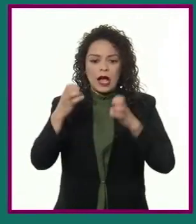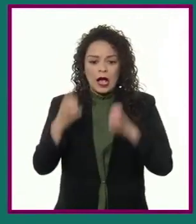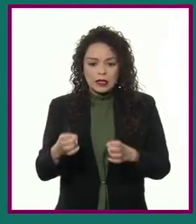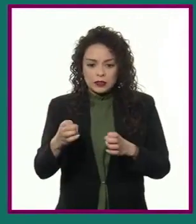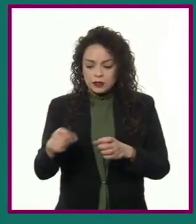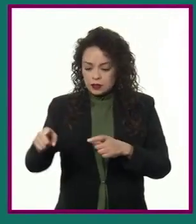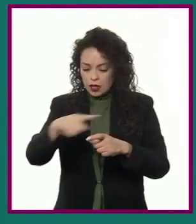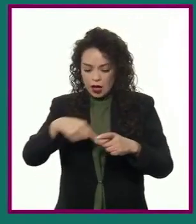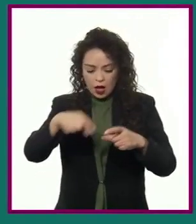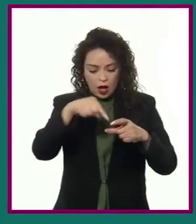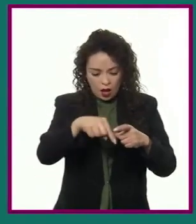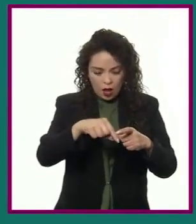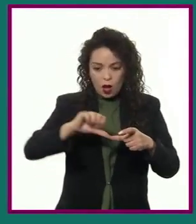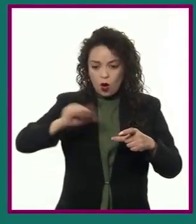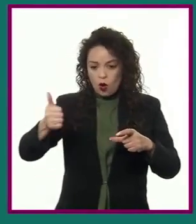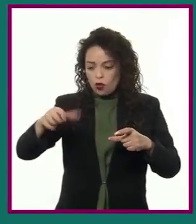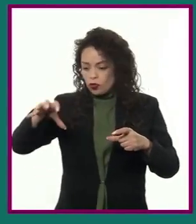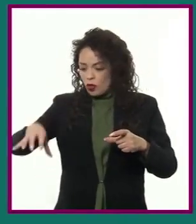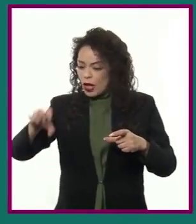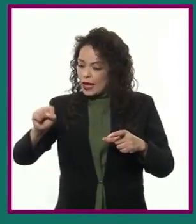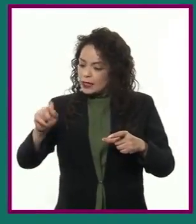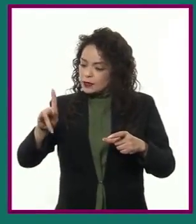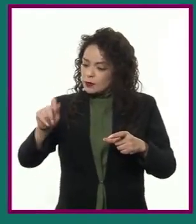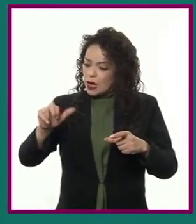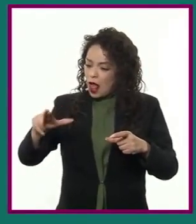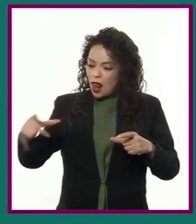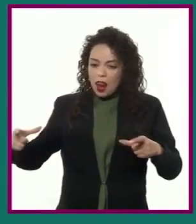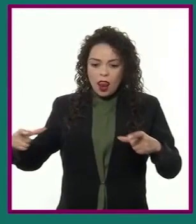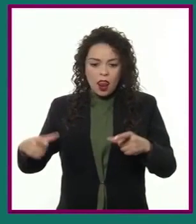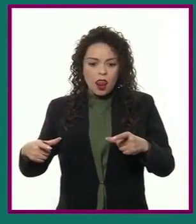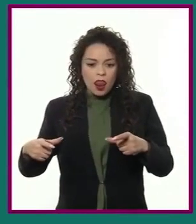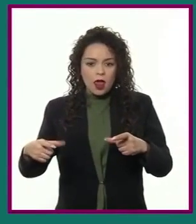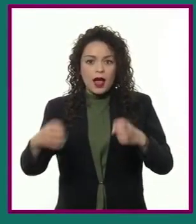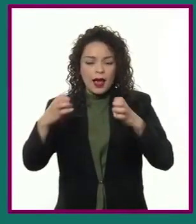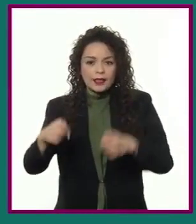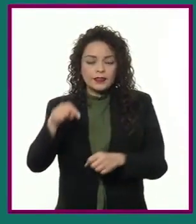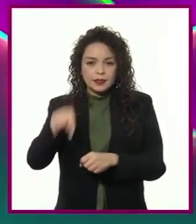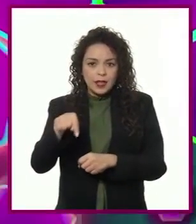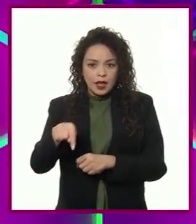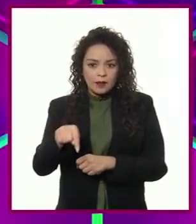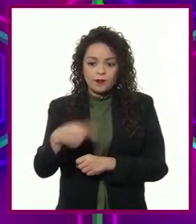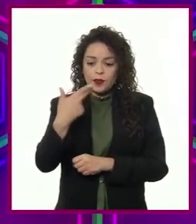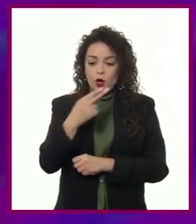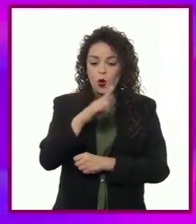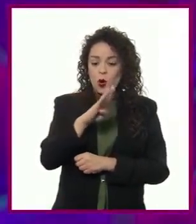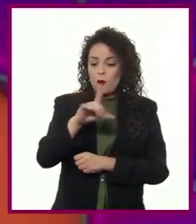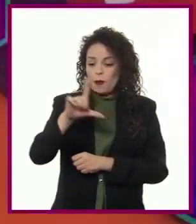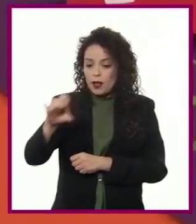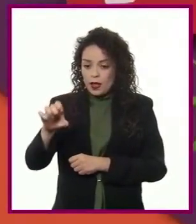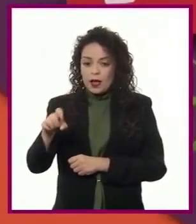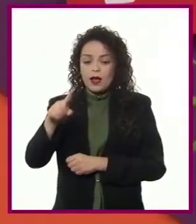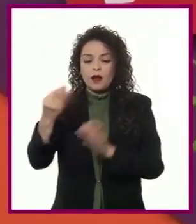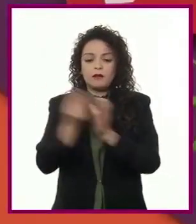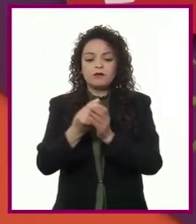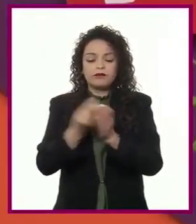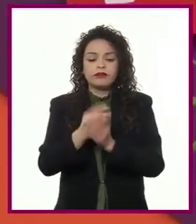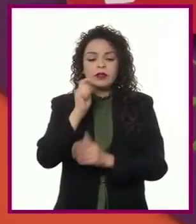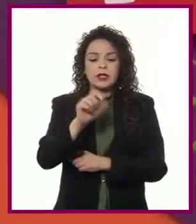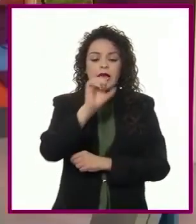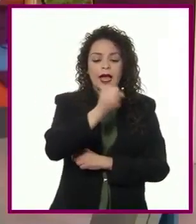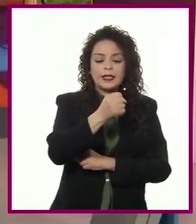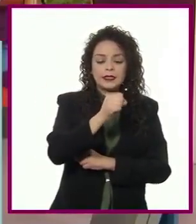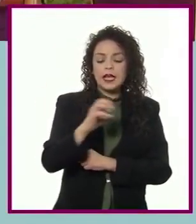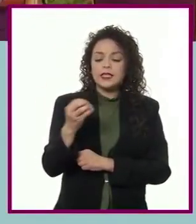galaxia elíptica y una galaxia espiral, y en la secuencia de Hubble se clasifica como